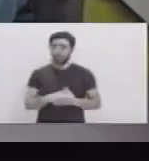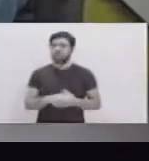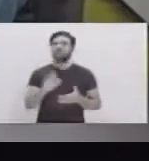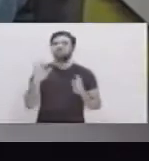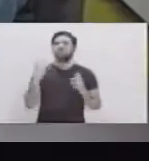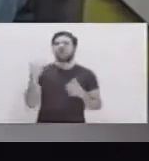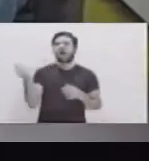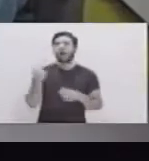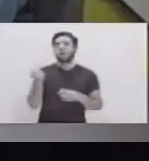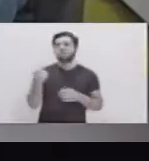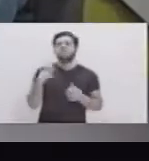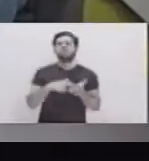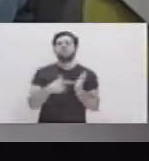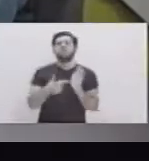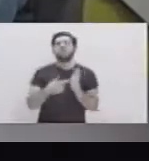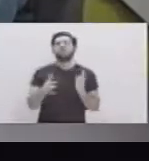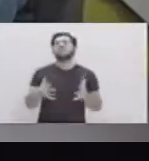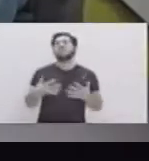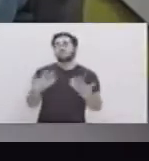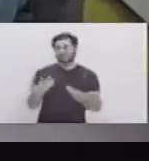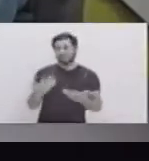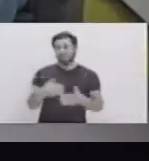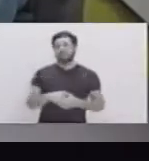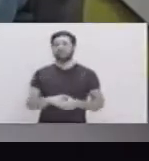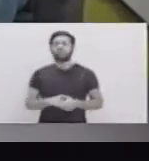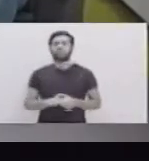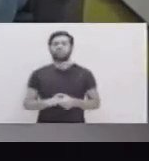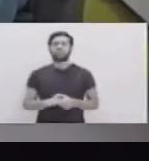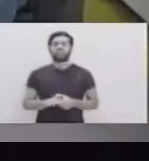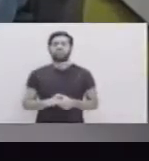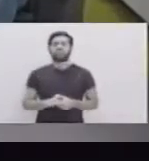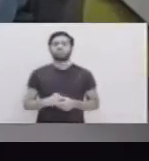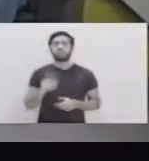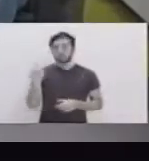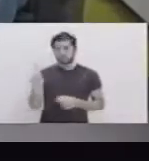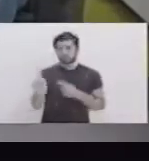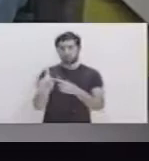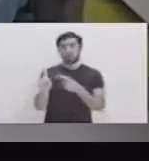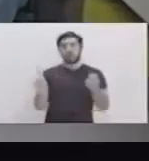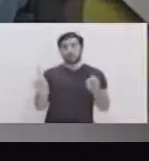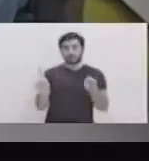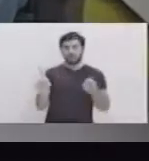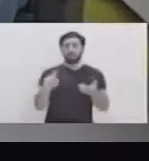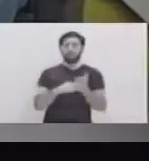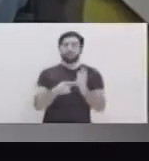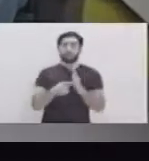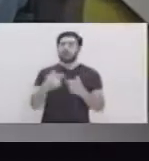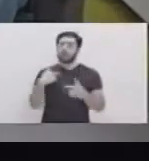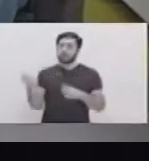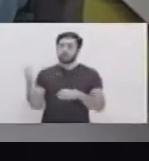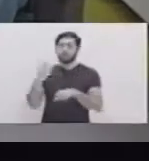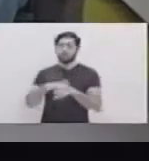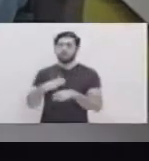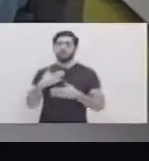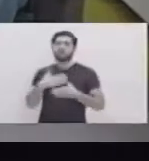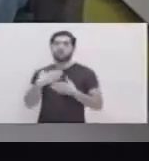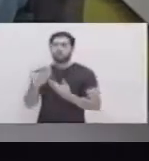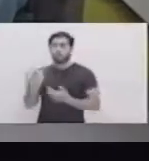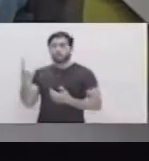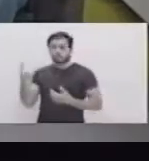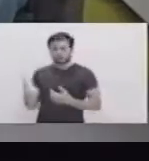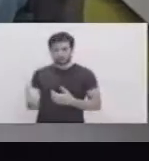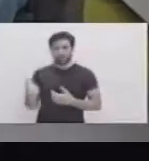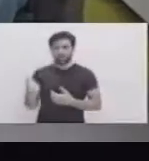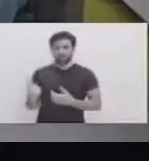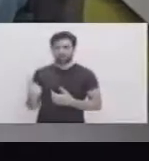en realidad, ¿qué es ser un amigo? ¿Qué describe a un amigo? Pues un amigo puede ser aquella persona a la que más le